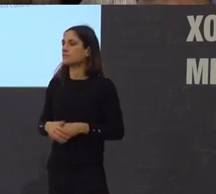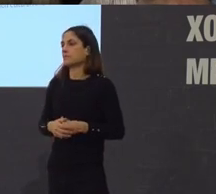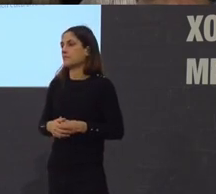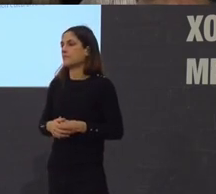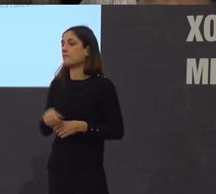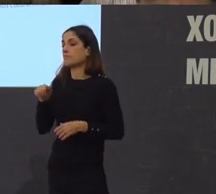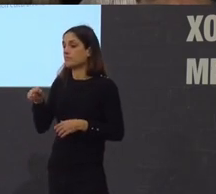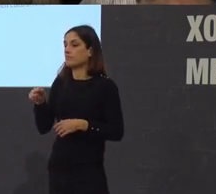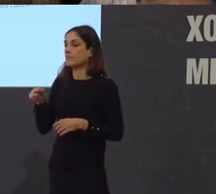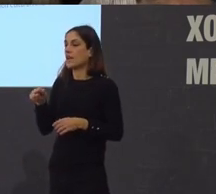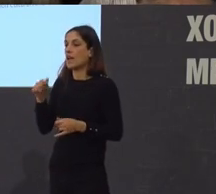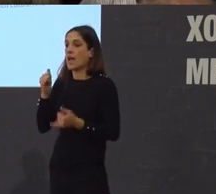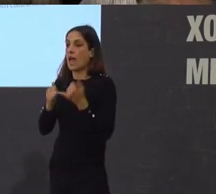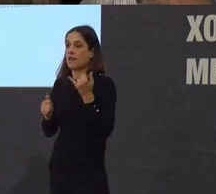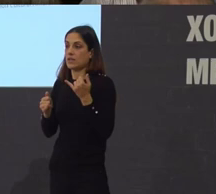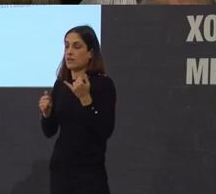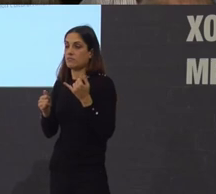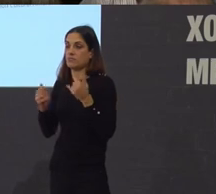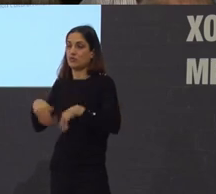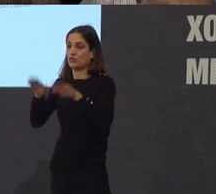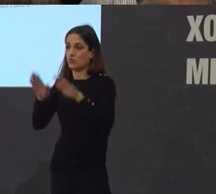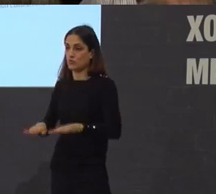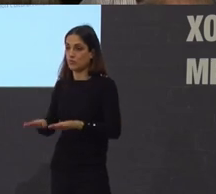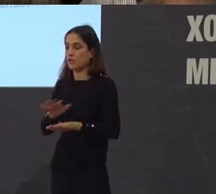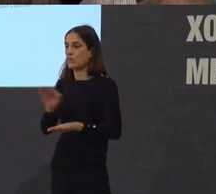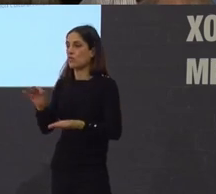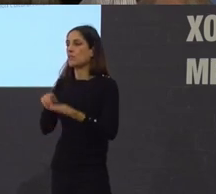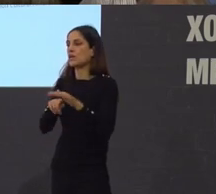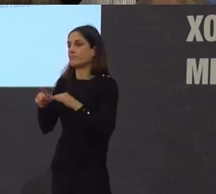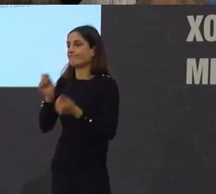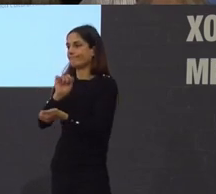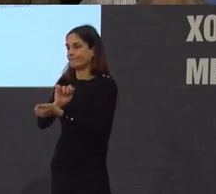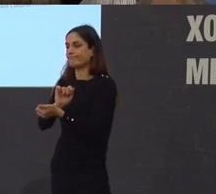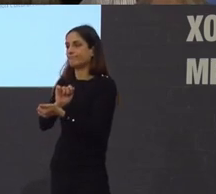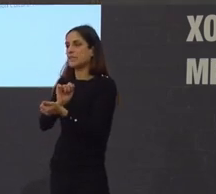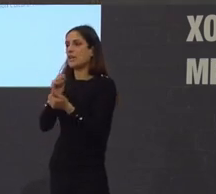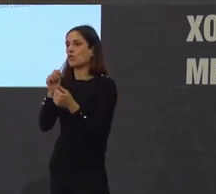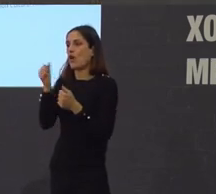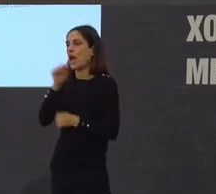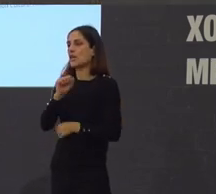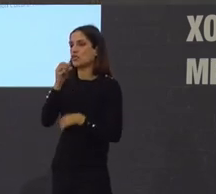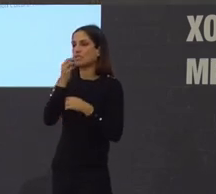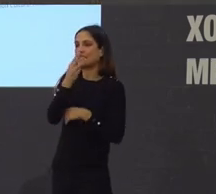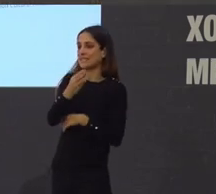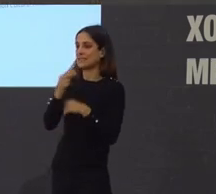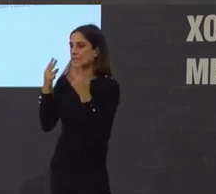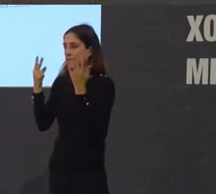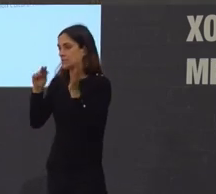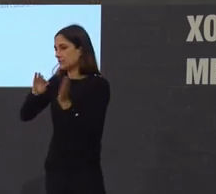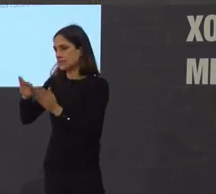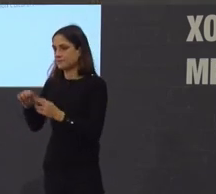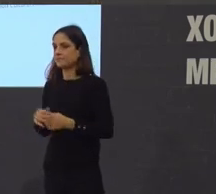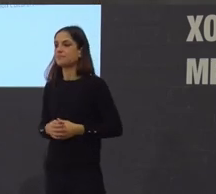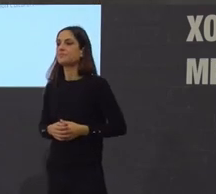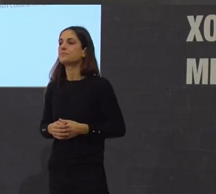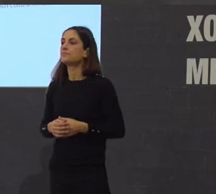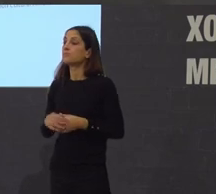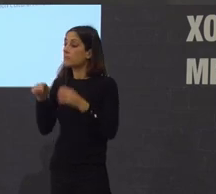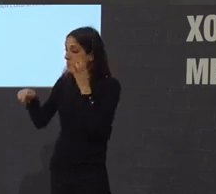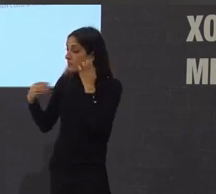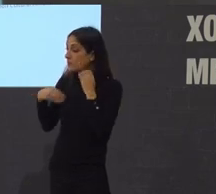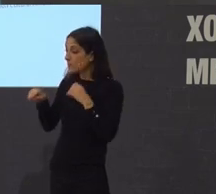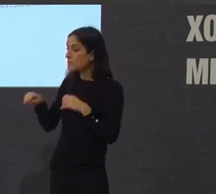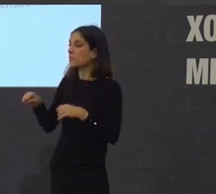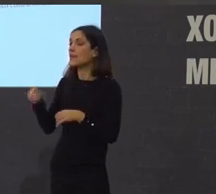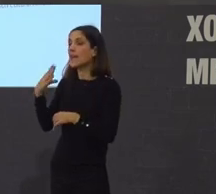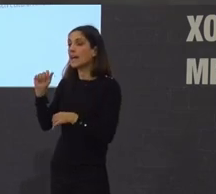que fue cesado he procesado a principios de 37 este manuel castro pena pues tuvo estuve implicado en